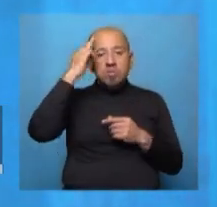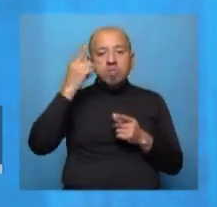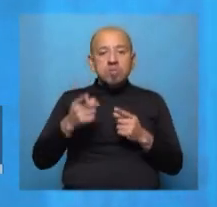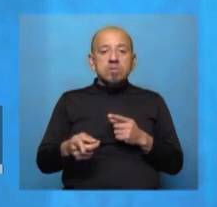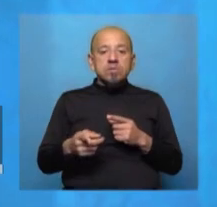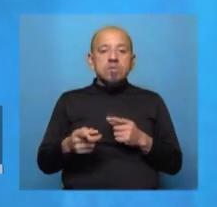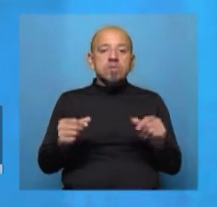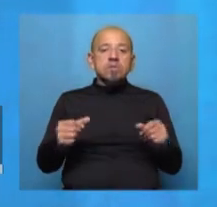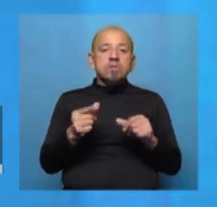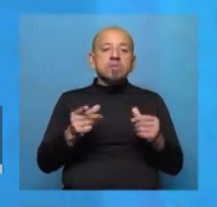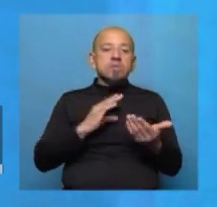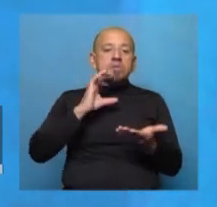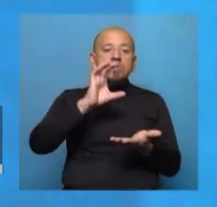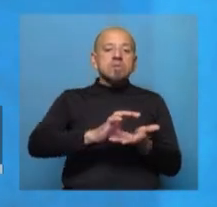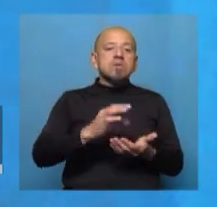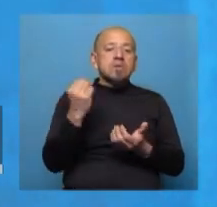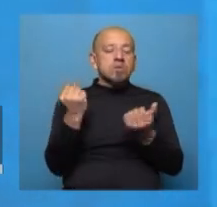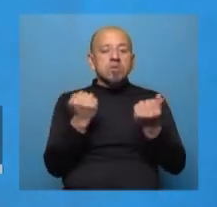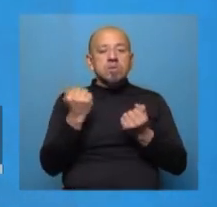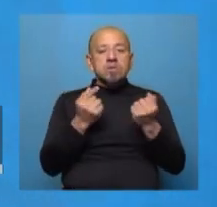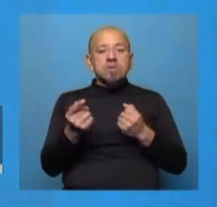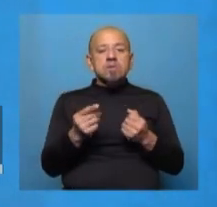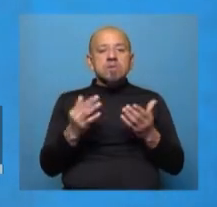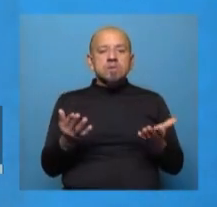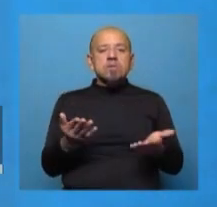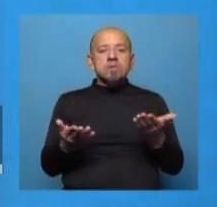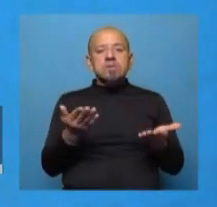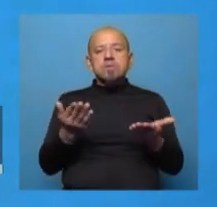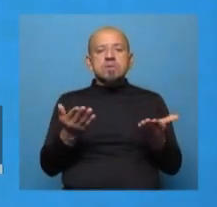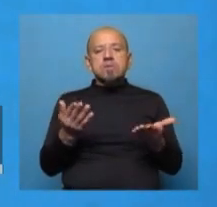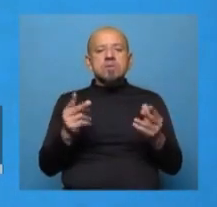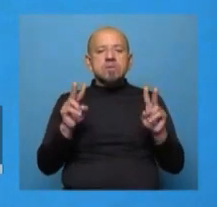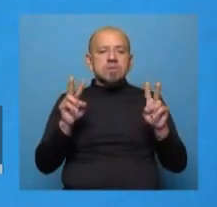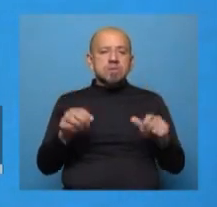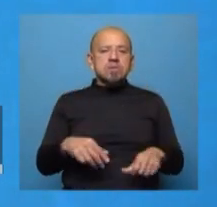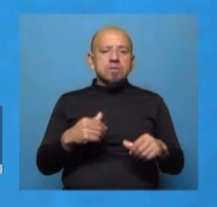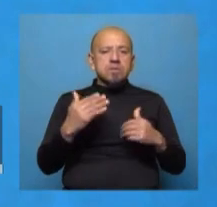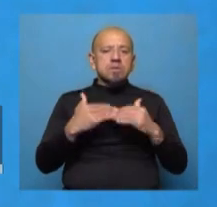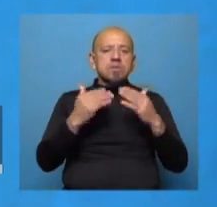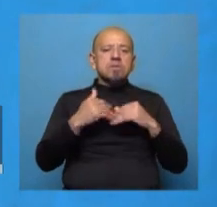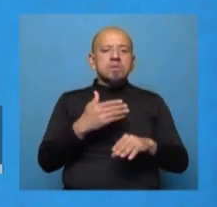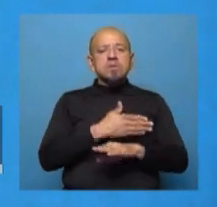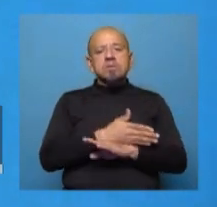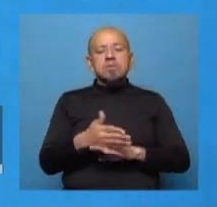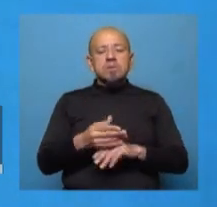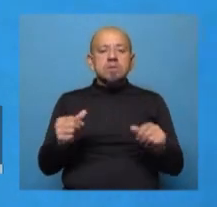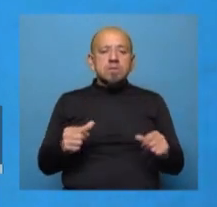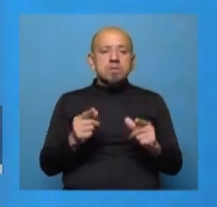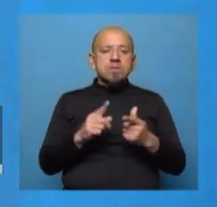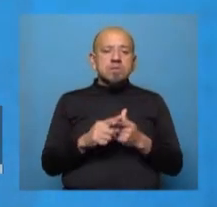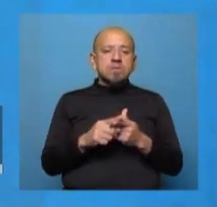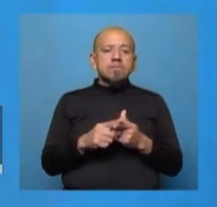se embarcara en una inversión económica injustificada en obras que no fuera a utilizar posteriormente